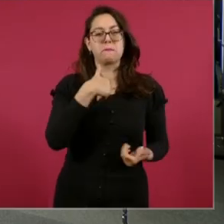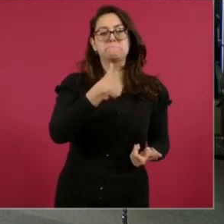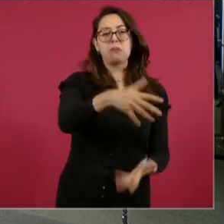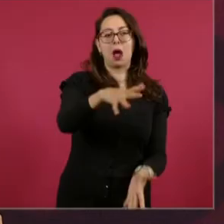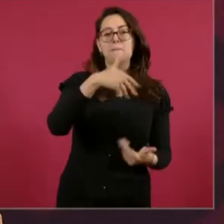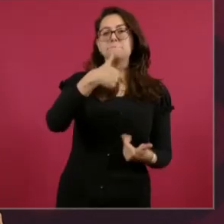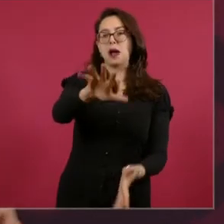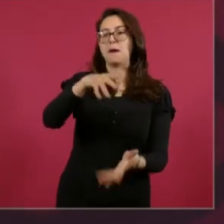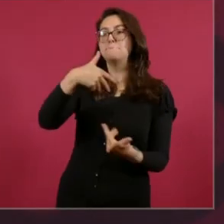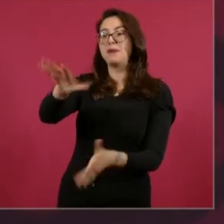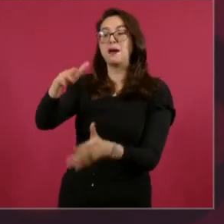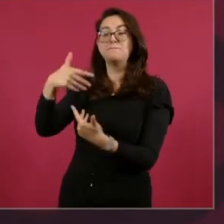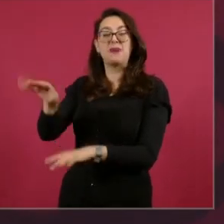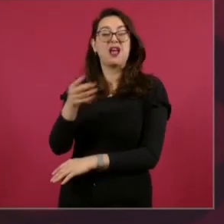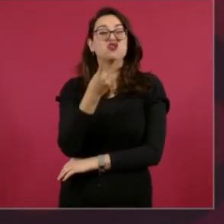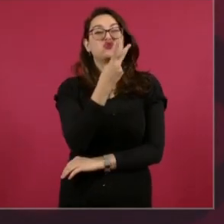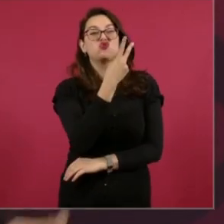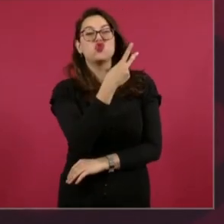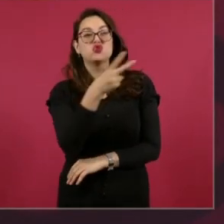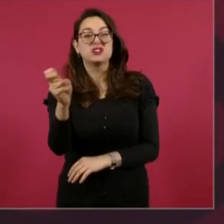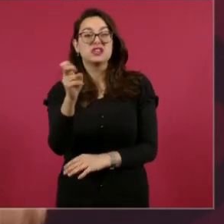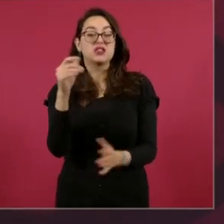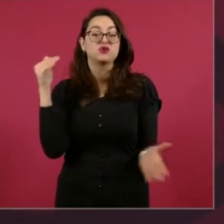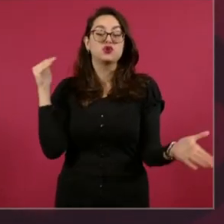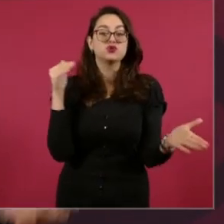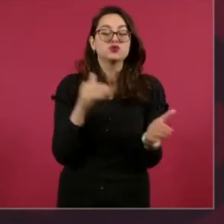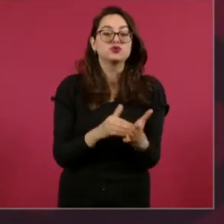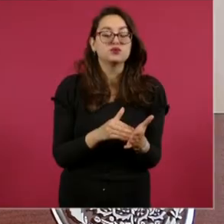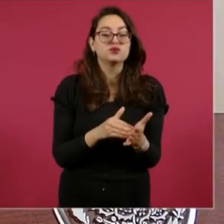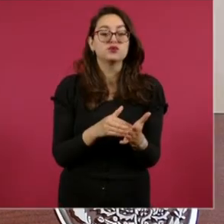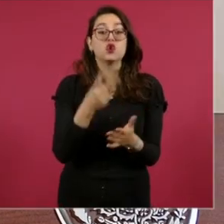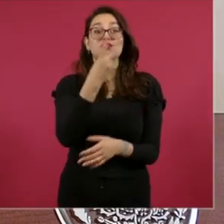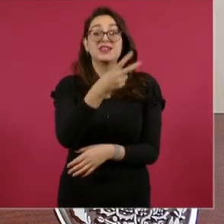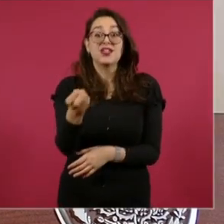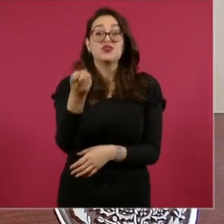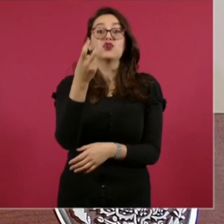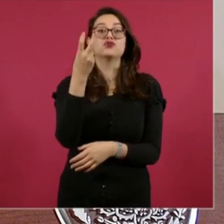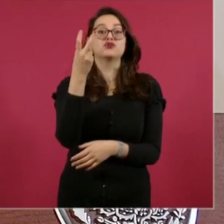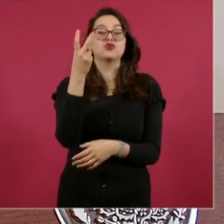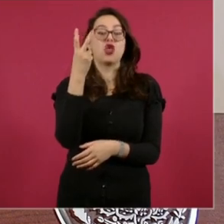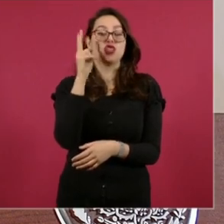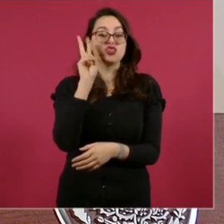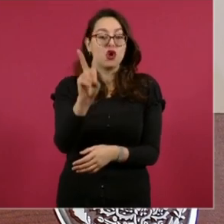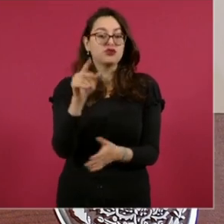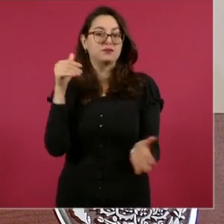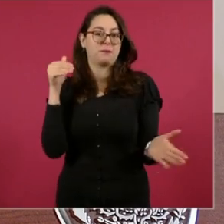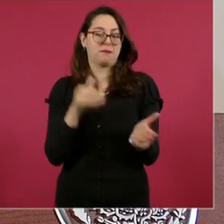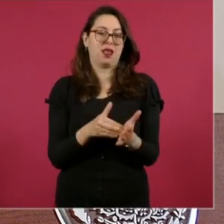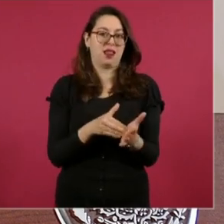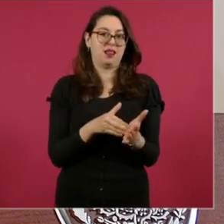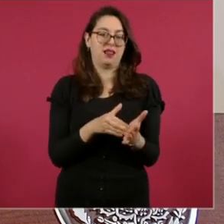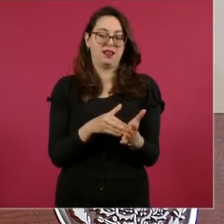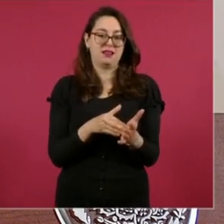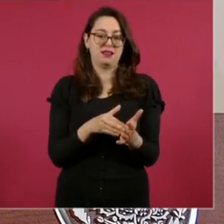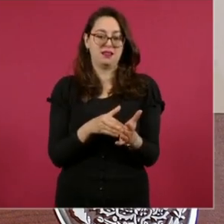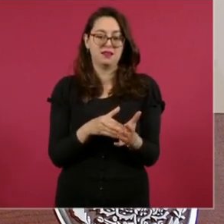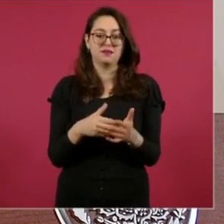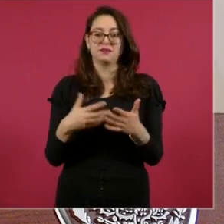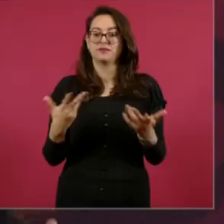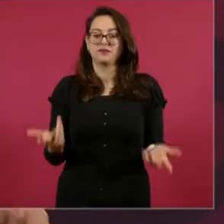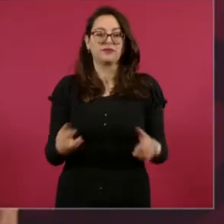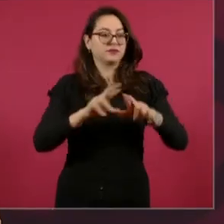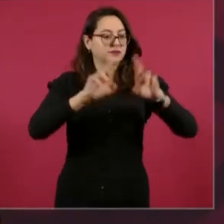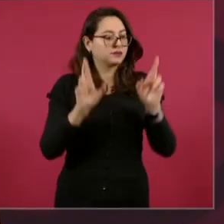202 mil viviendas con refrigerador, con estufa, con vajillas, con los enseres, camas,